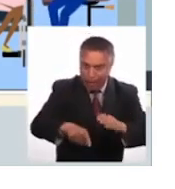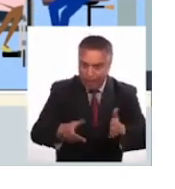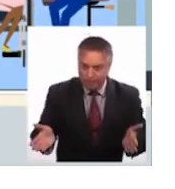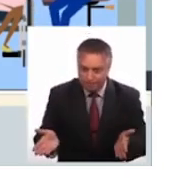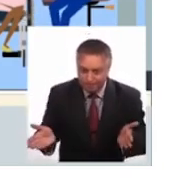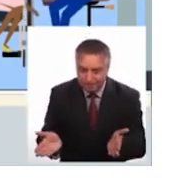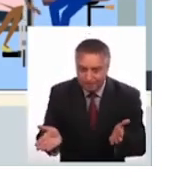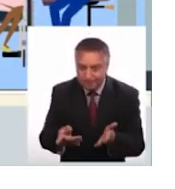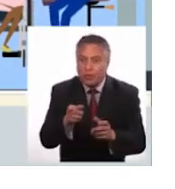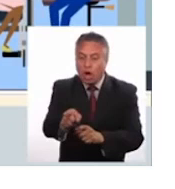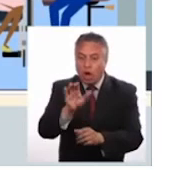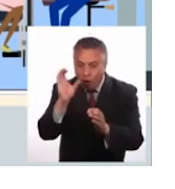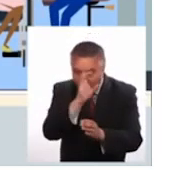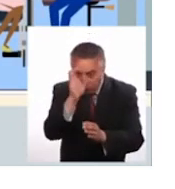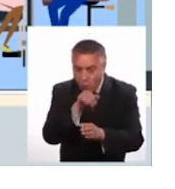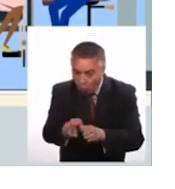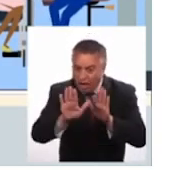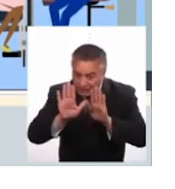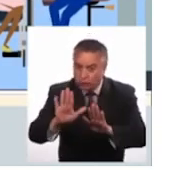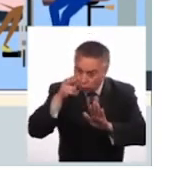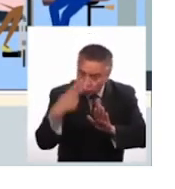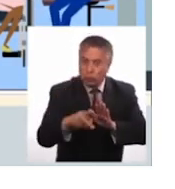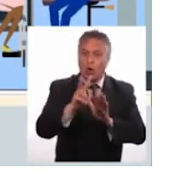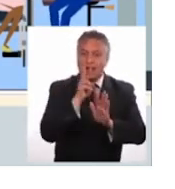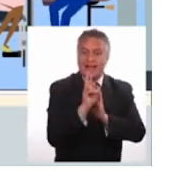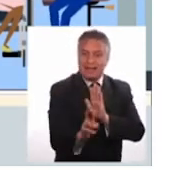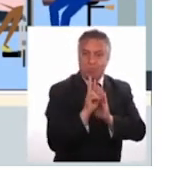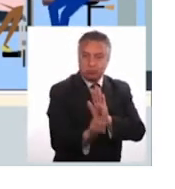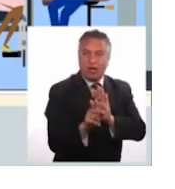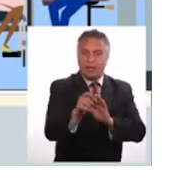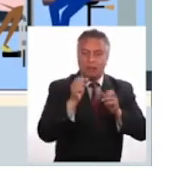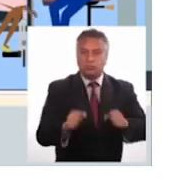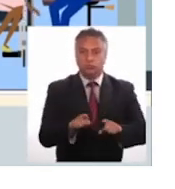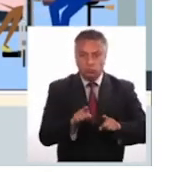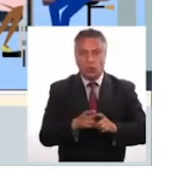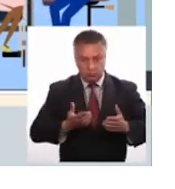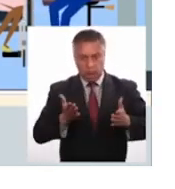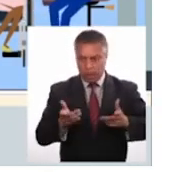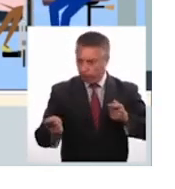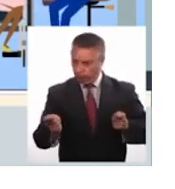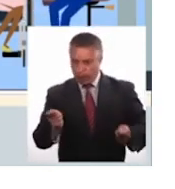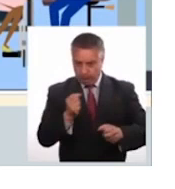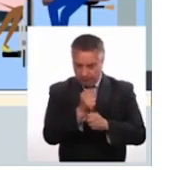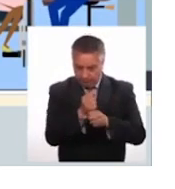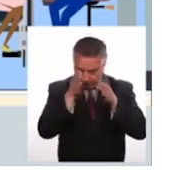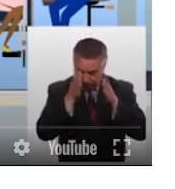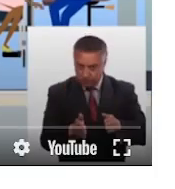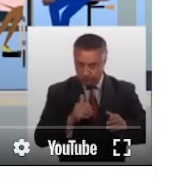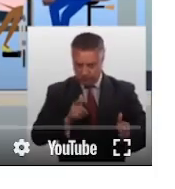aprender, favoreciendo que busquen sus propias respuestas, respetando su autonomía que le permita autodisciplina, autorregulación